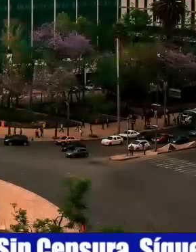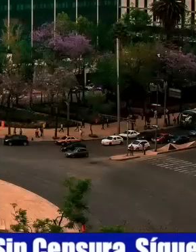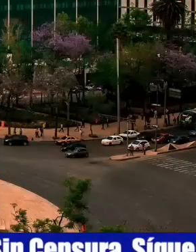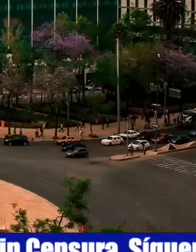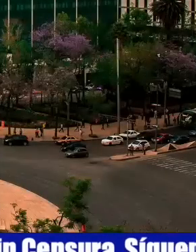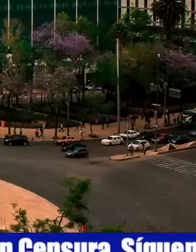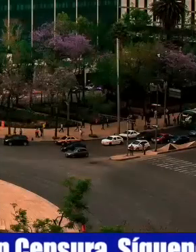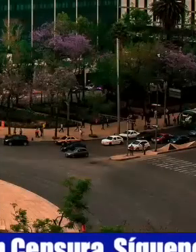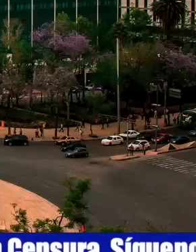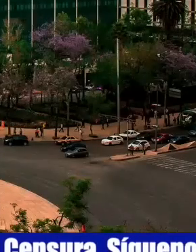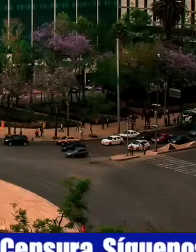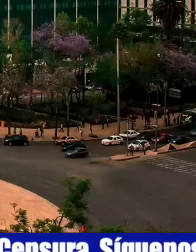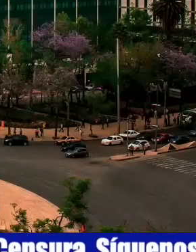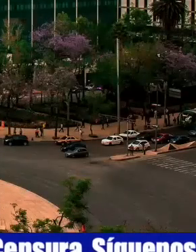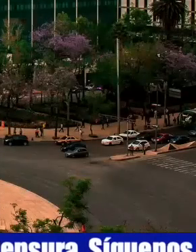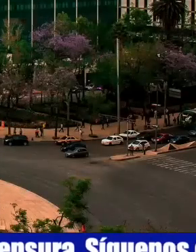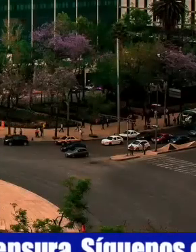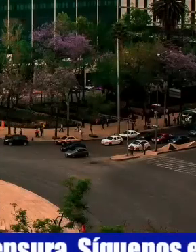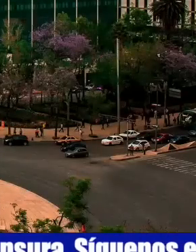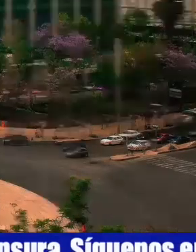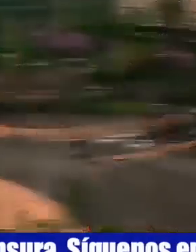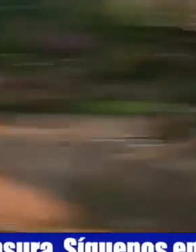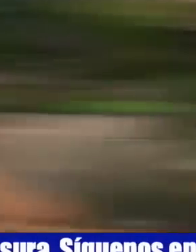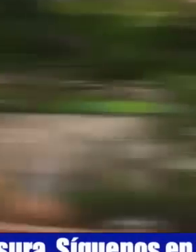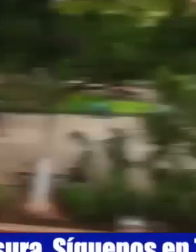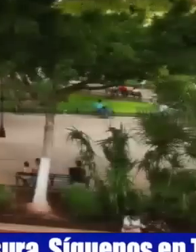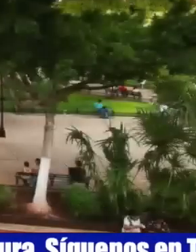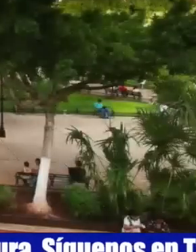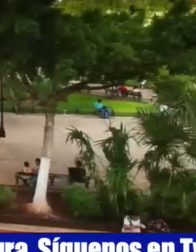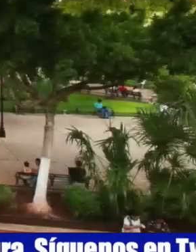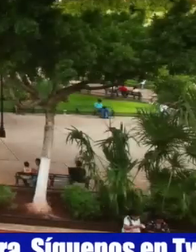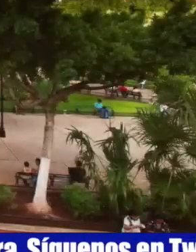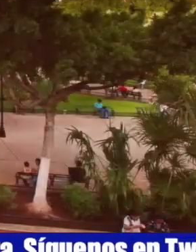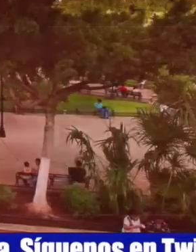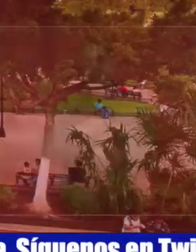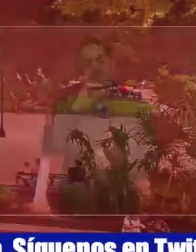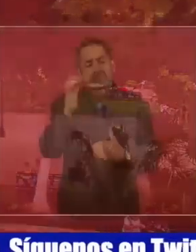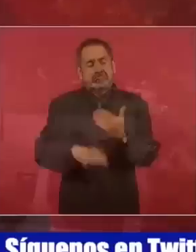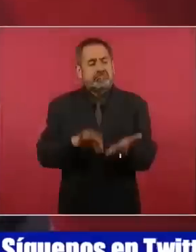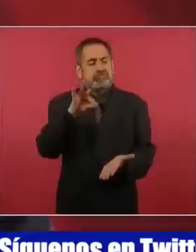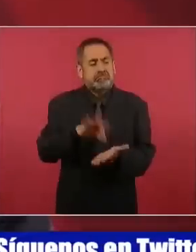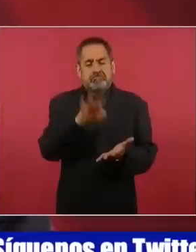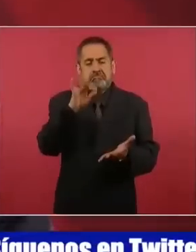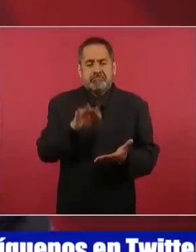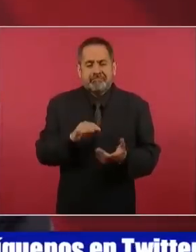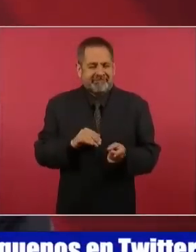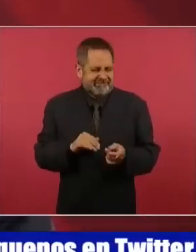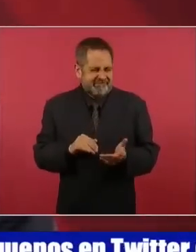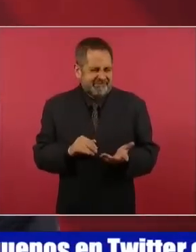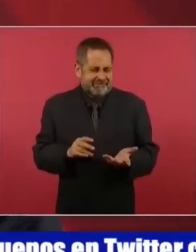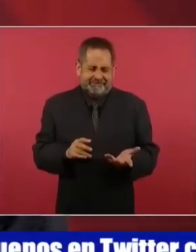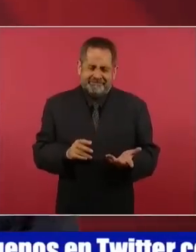inexistentes porque pues tenemos un presidente muy poderoso, pero sí, como bien dice Manuel, pues no hay que